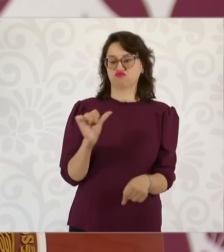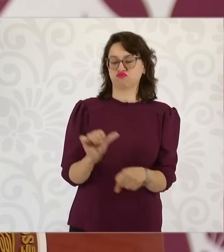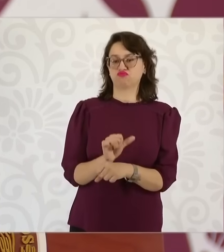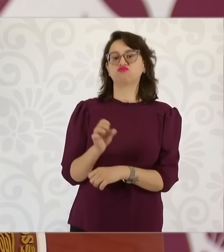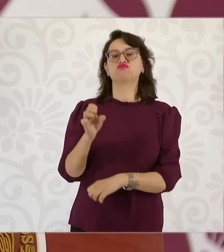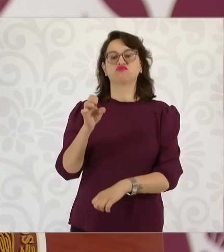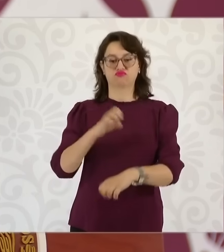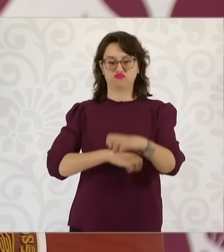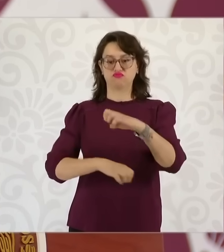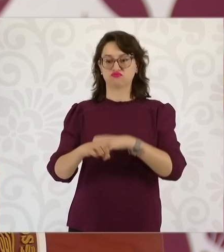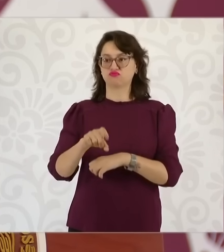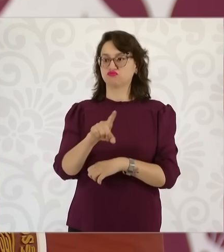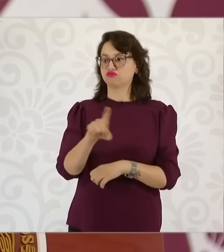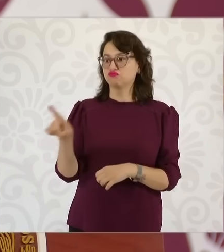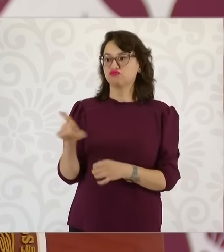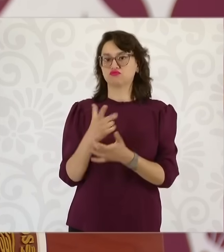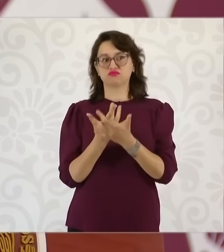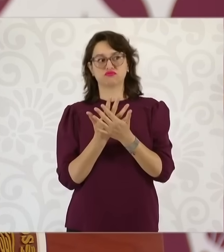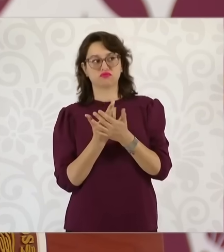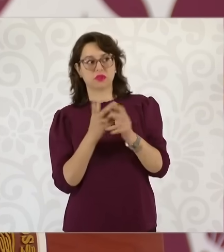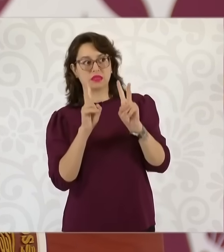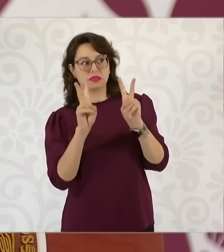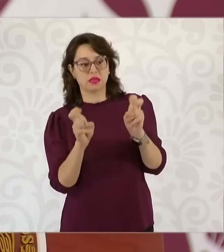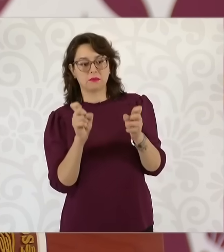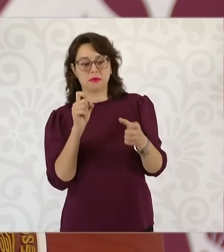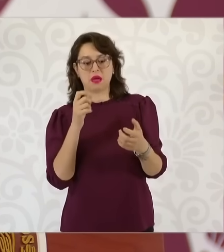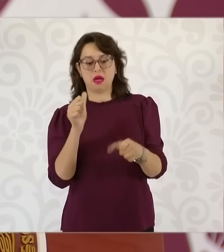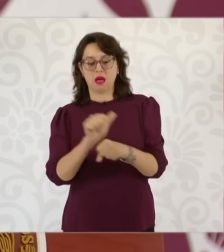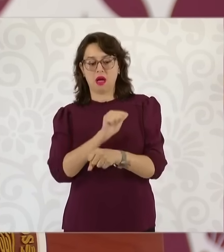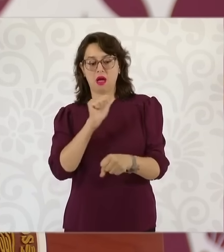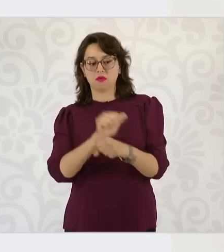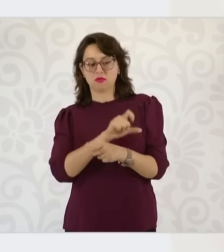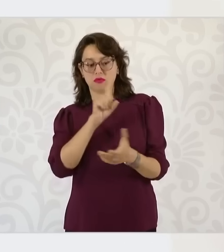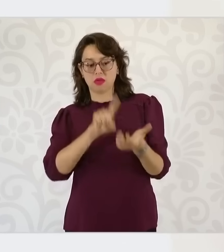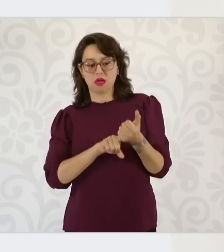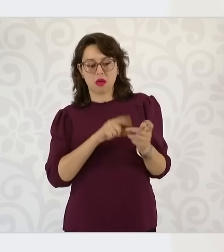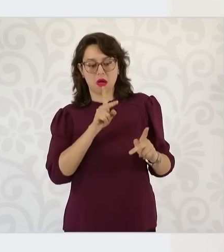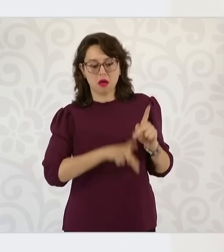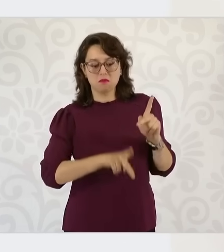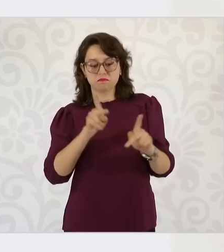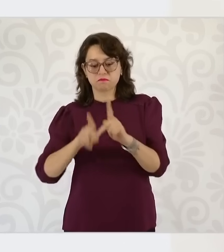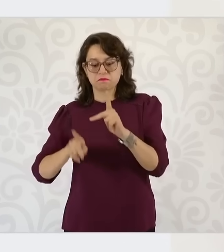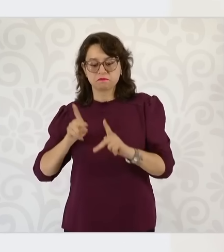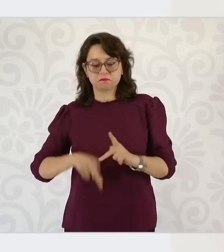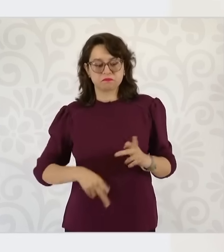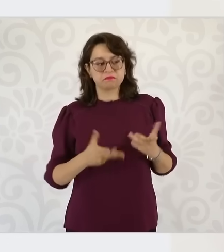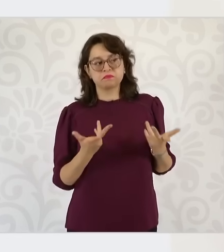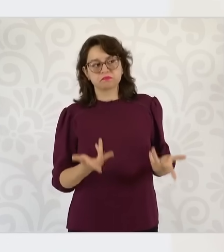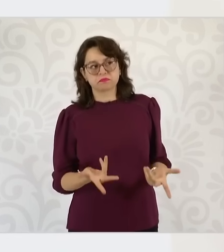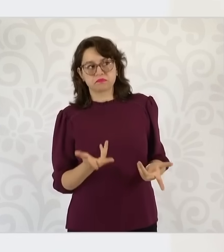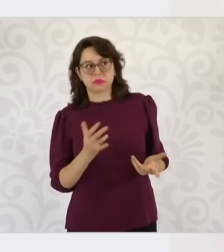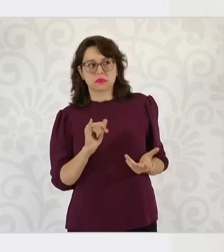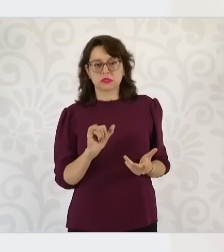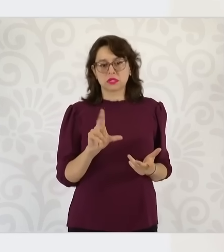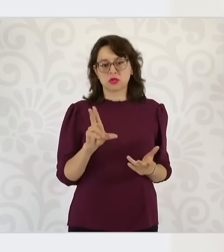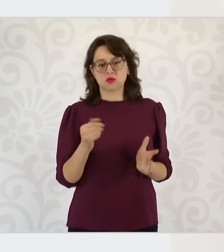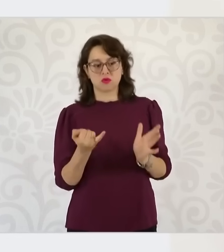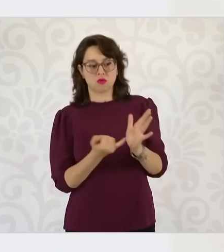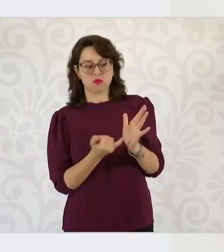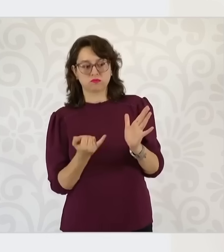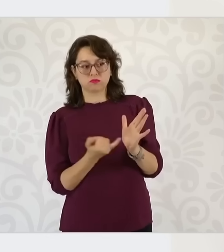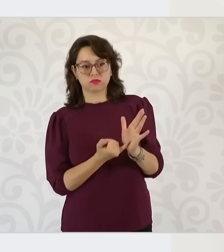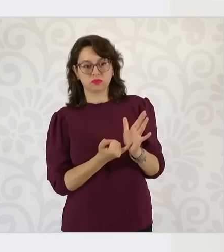salió tiempo después sobre autopartes y tiempo después también sobre el descuento que van a